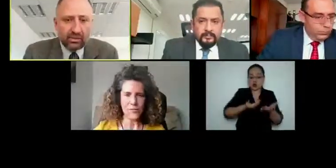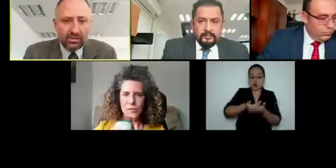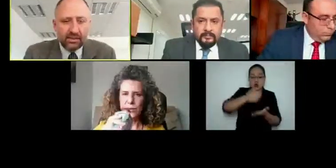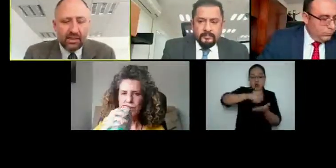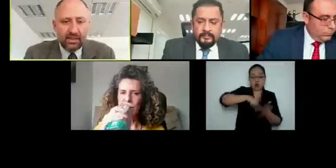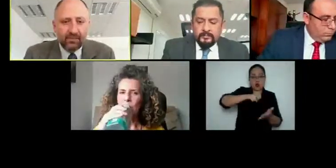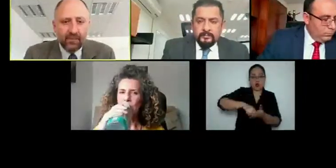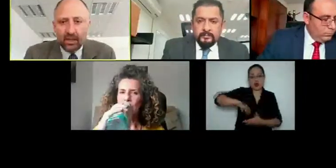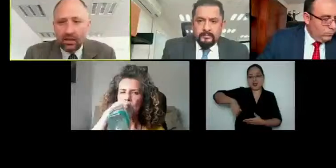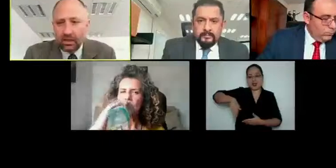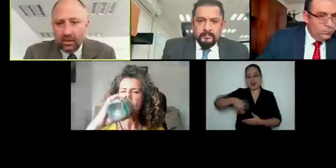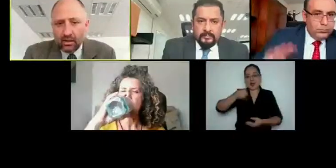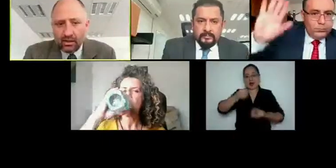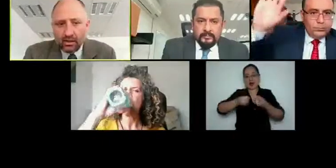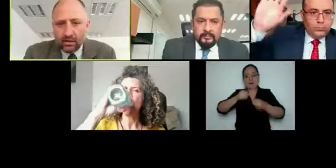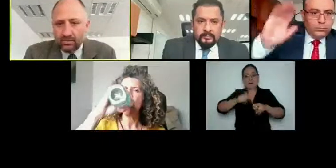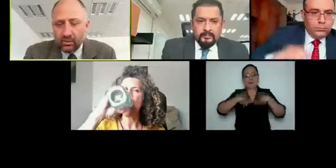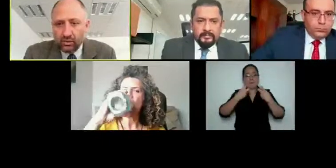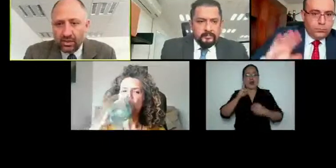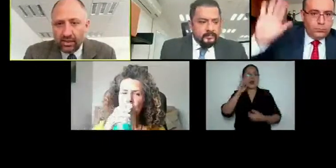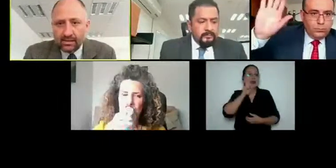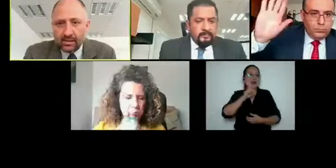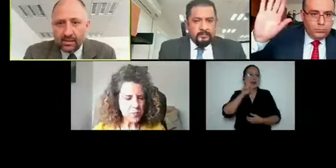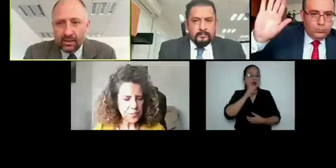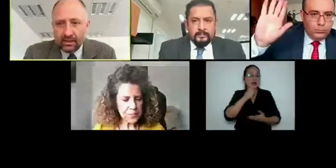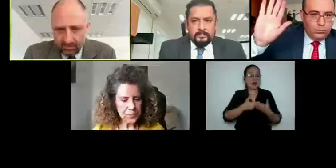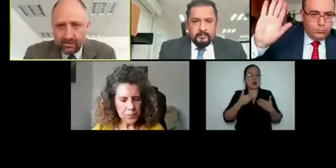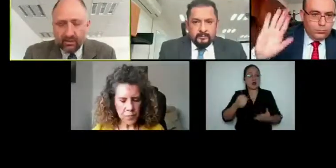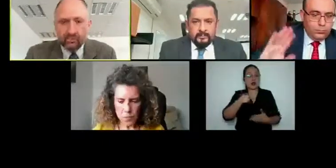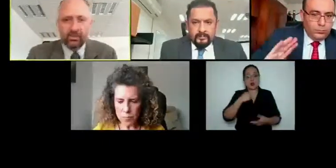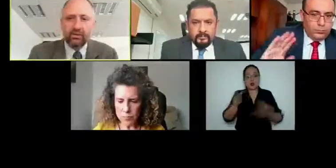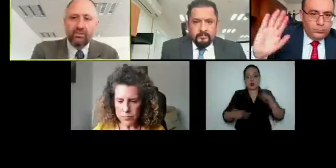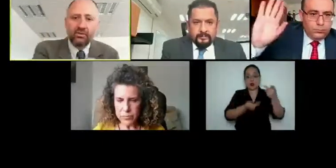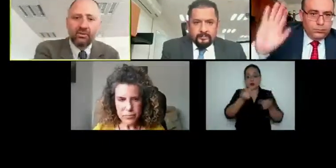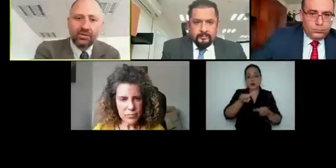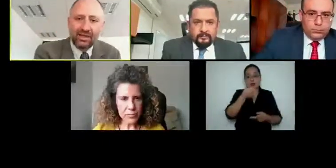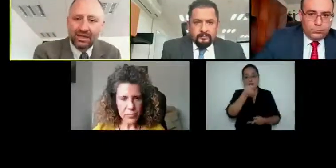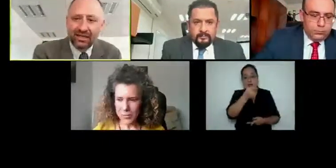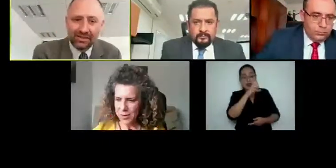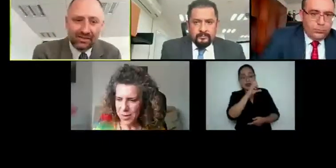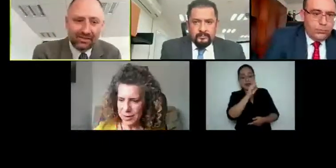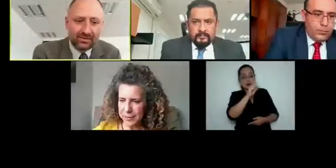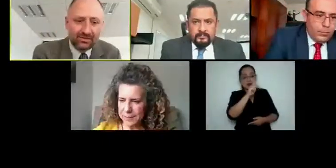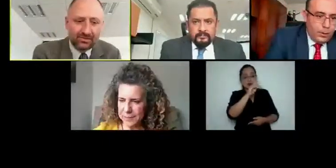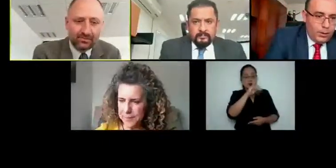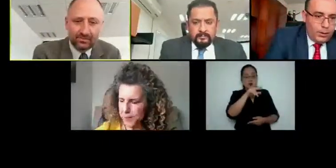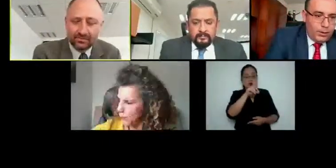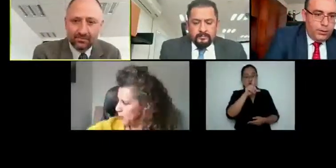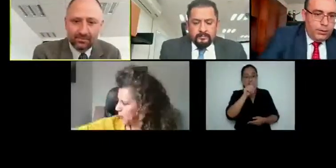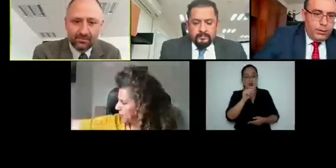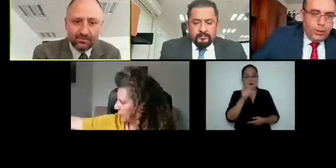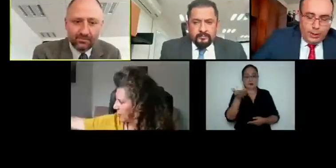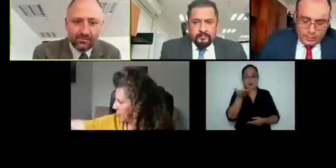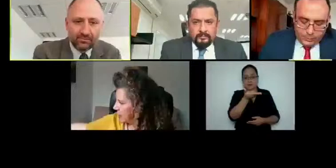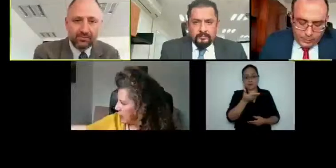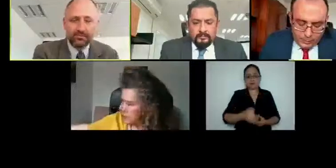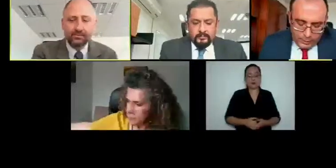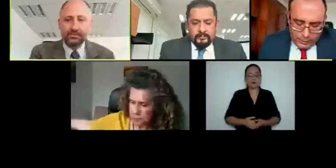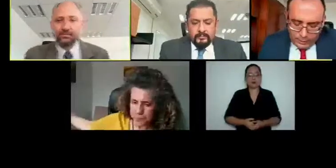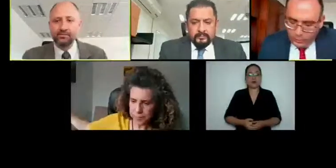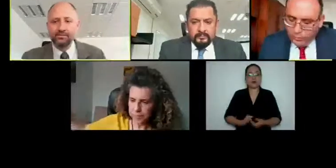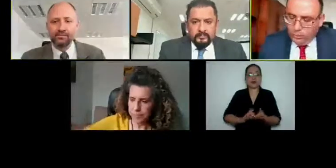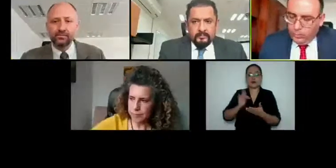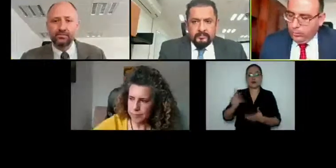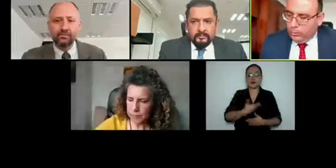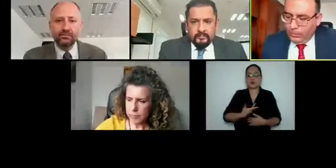planteado la magistrada? Les preguntaría si el magistrado Espíndola, por favor. Adelante. Gracias, presidente.